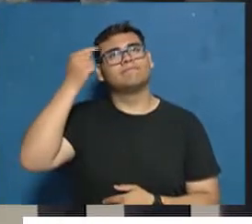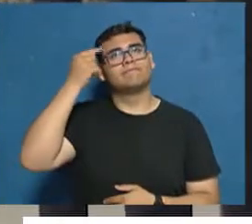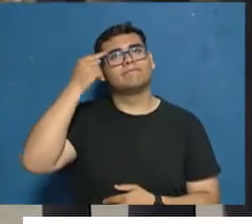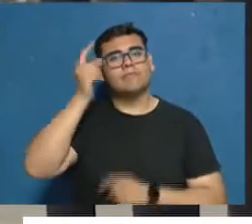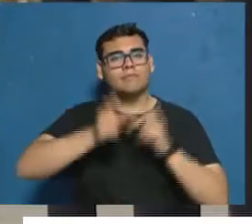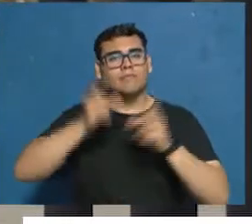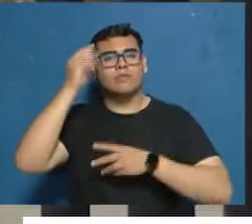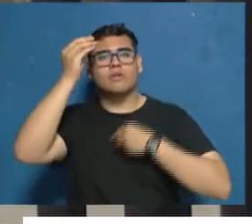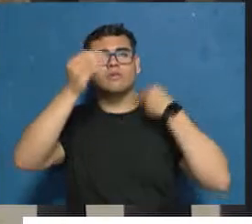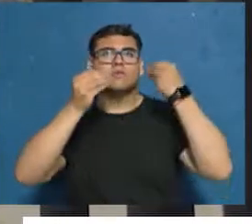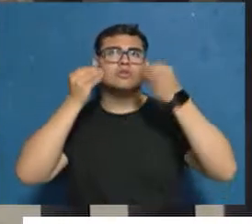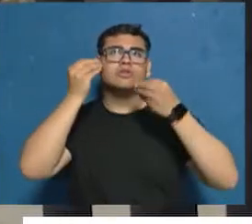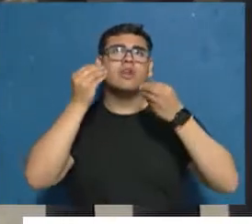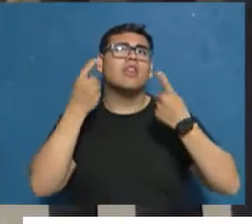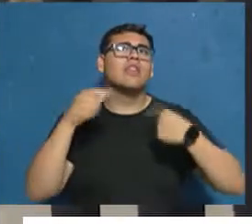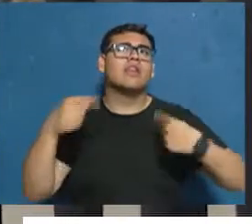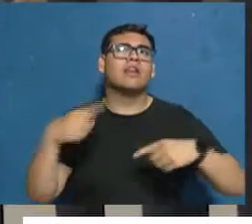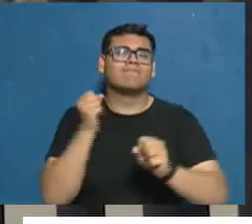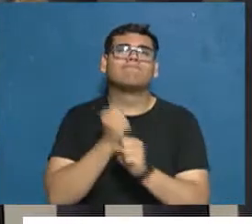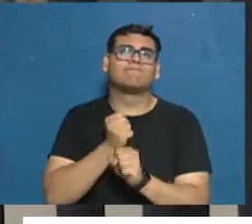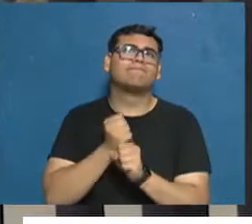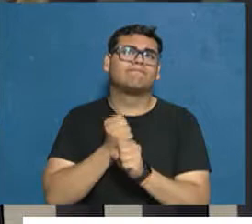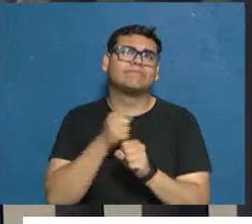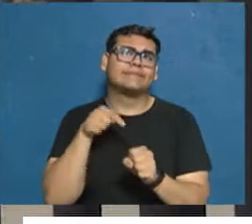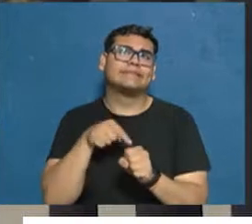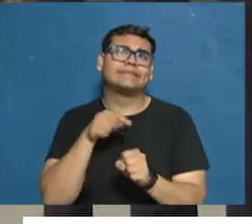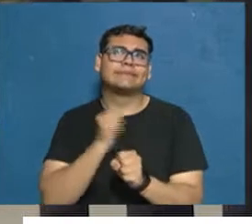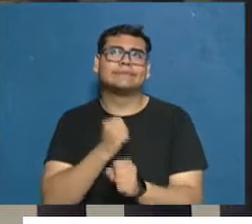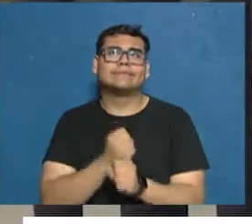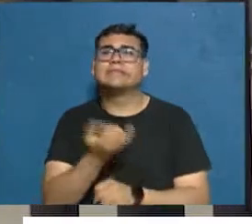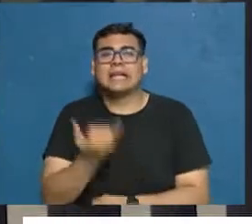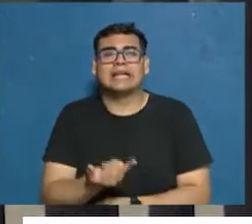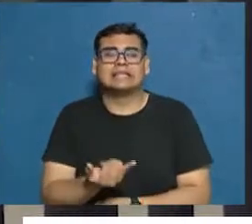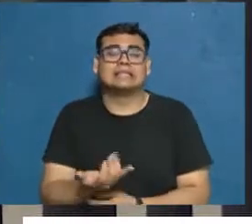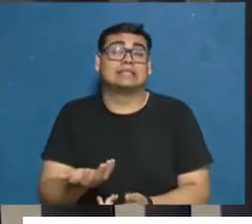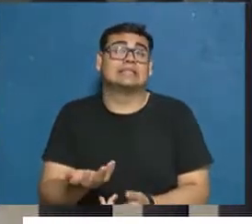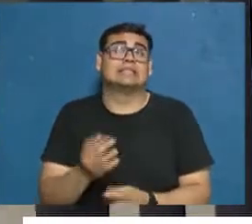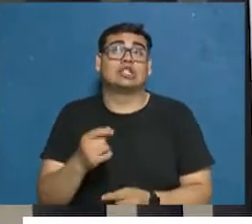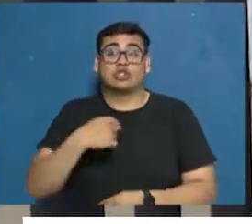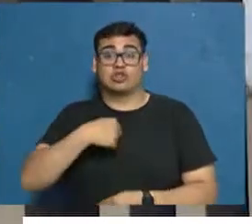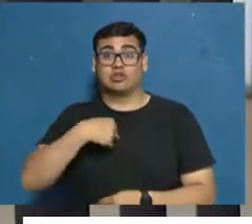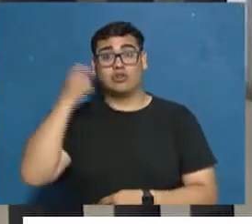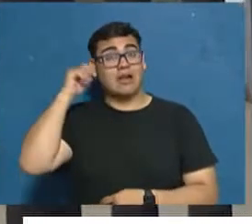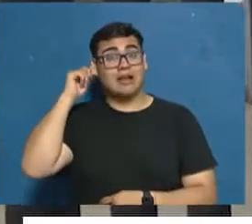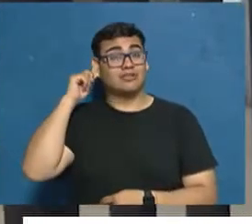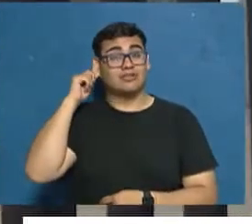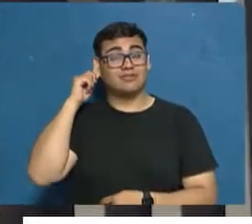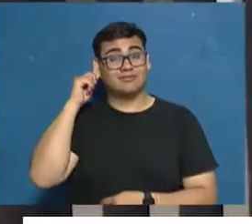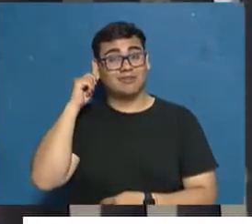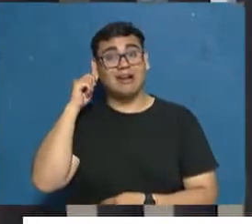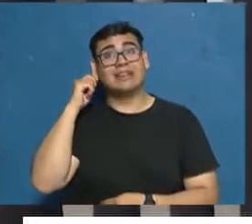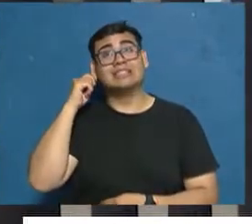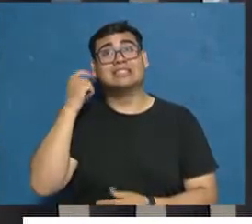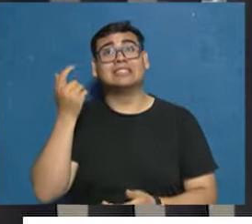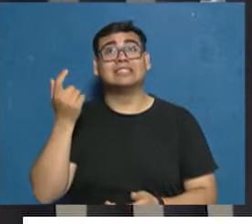toda persona en este momento es el trabajo, es estar trabajando. Tener empleo. Tener empleo. Con mi edad yo creo que ya